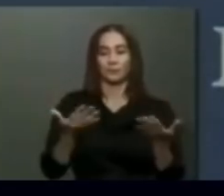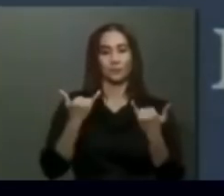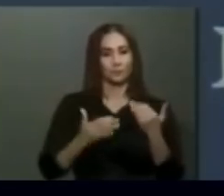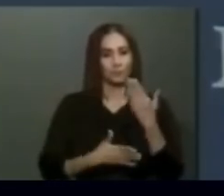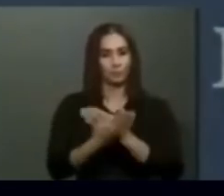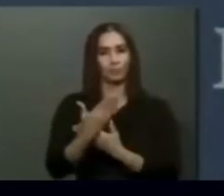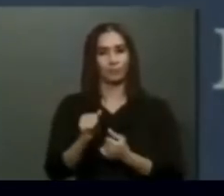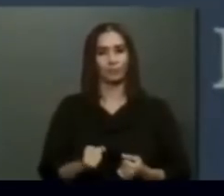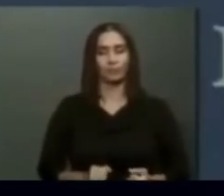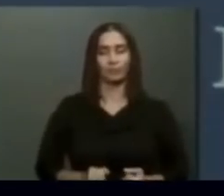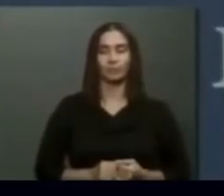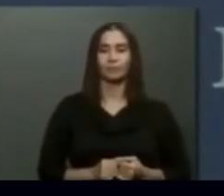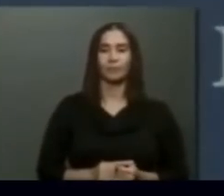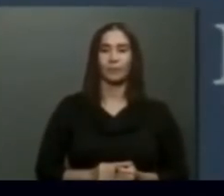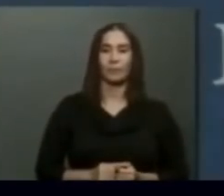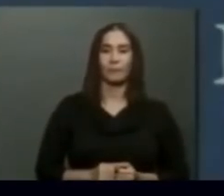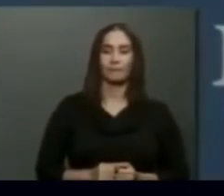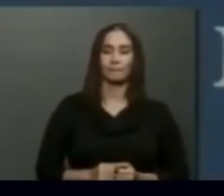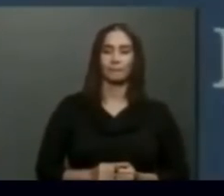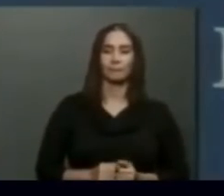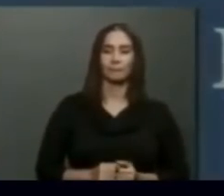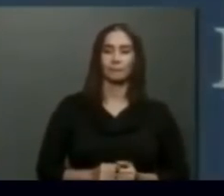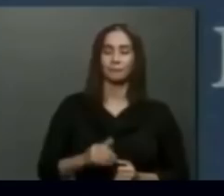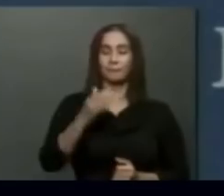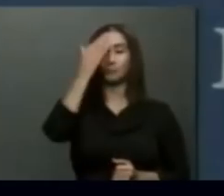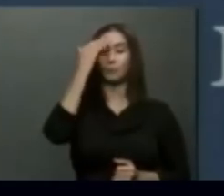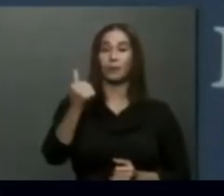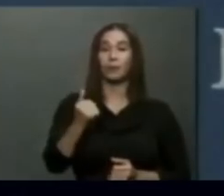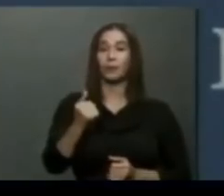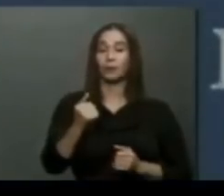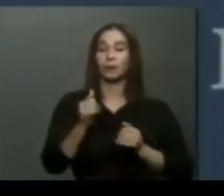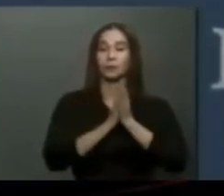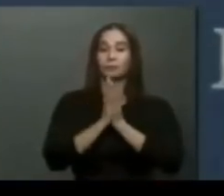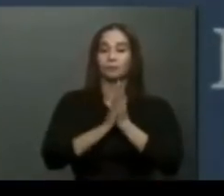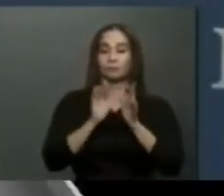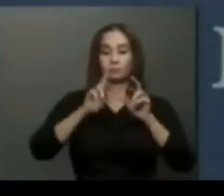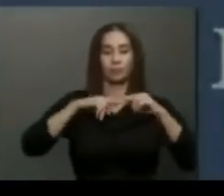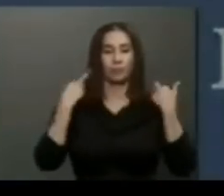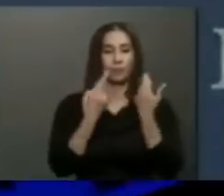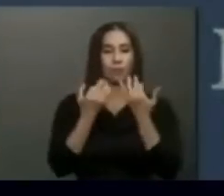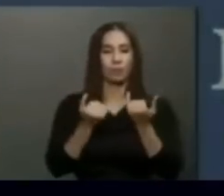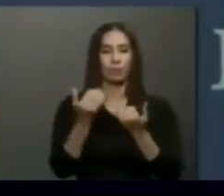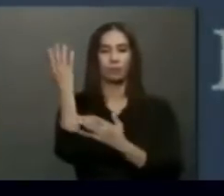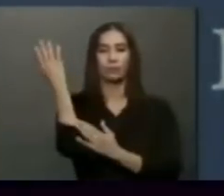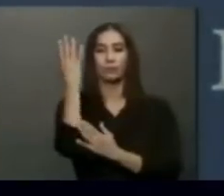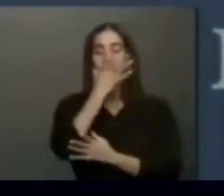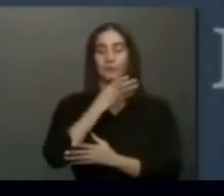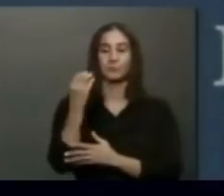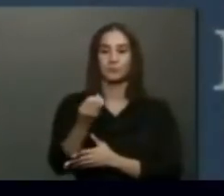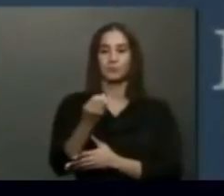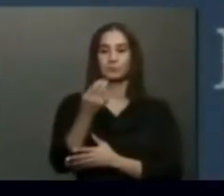esta mañana, sobre todo porque el motivo que nos reúne es hermoso. Justifica